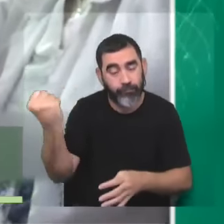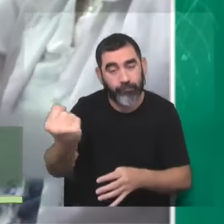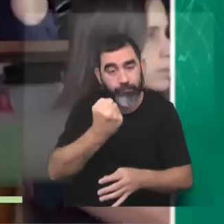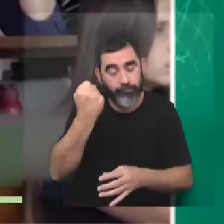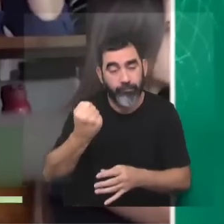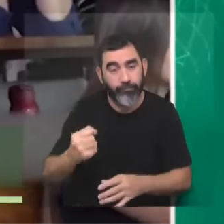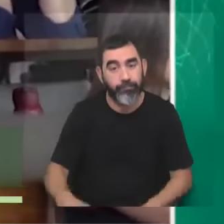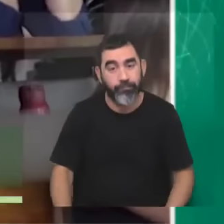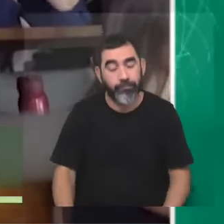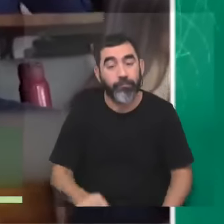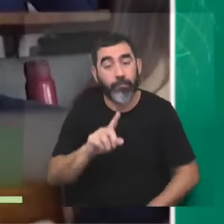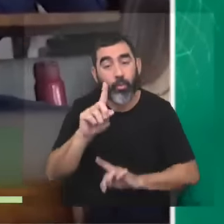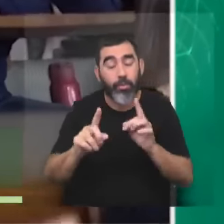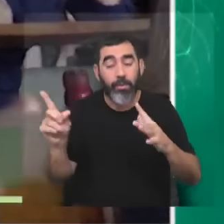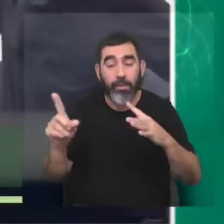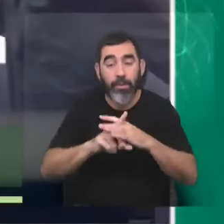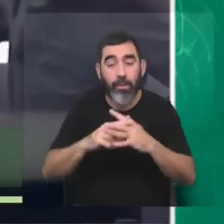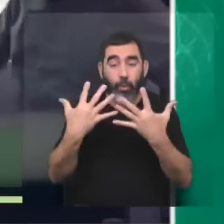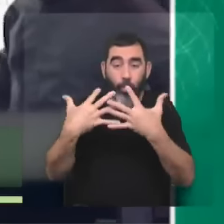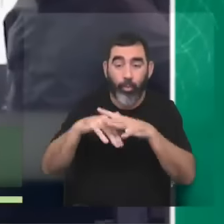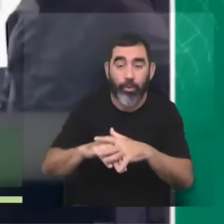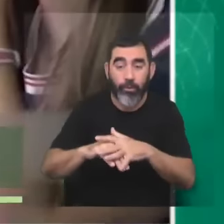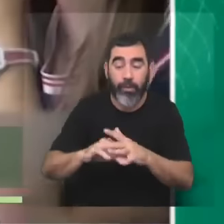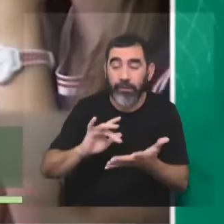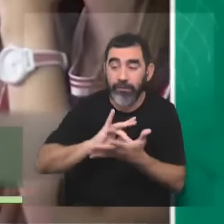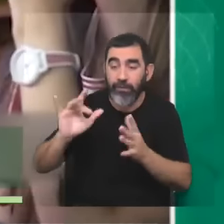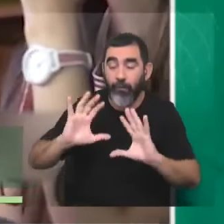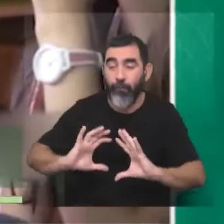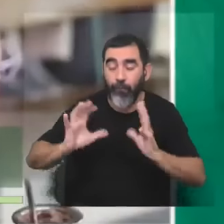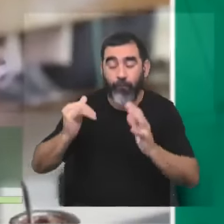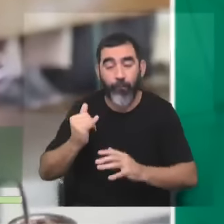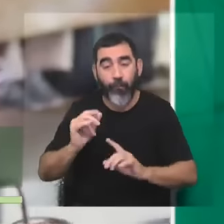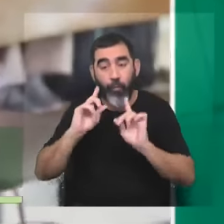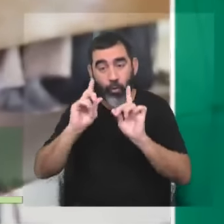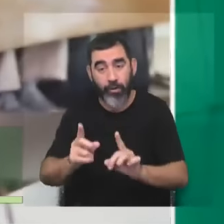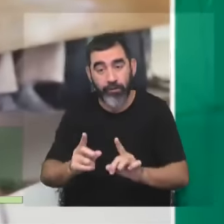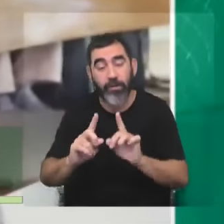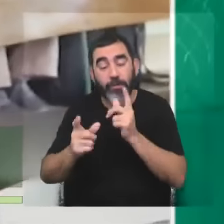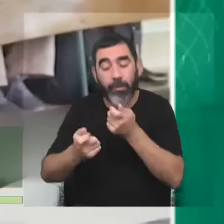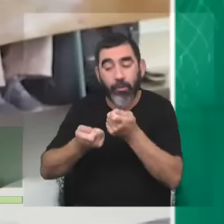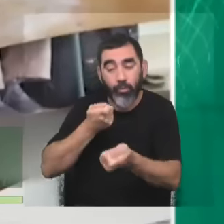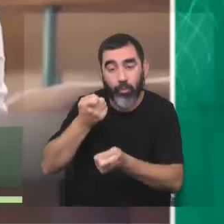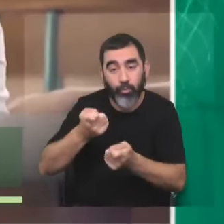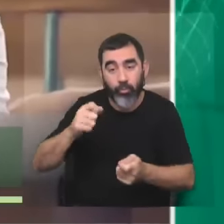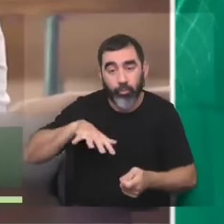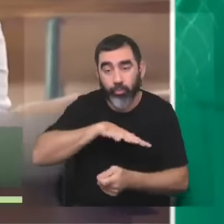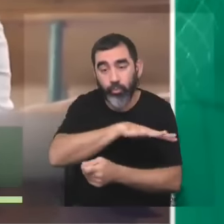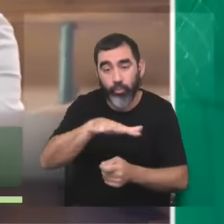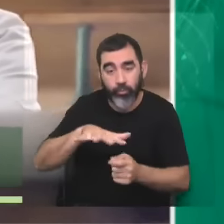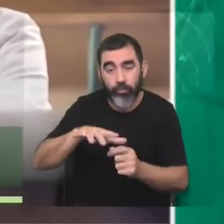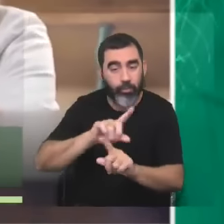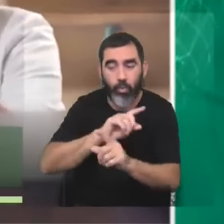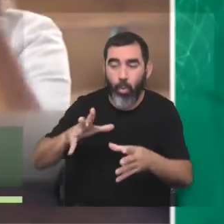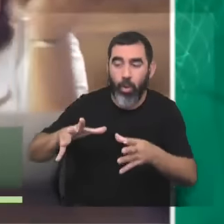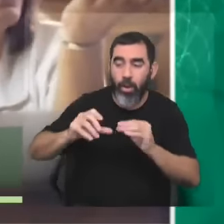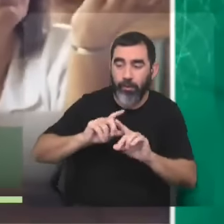generar una universidad inclusiva una universidad libre de violencia sexistas es también construir una comunidad que no tolere o que